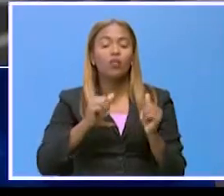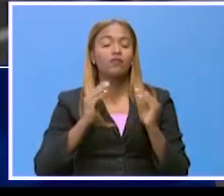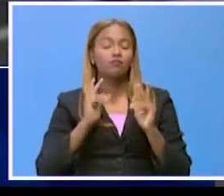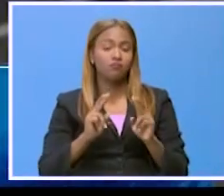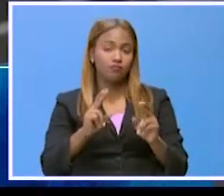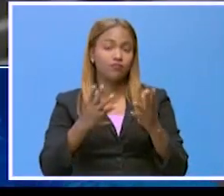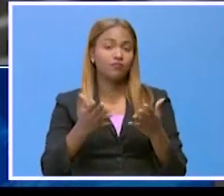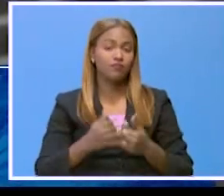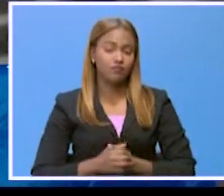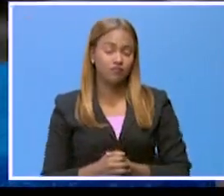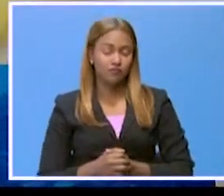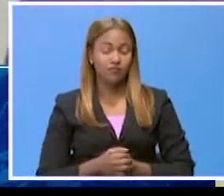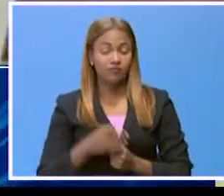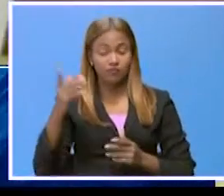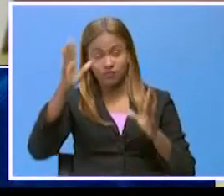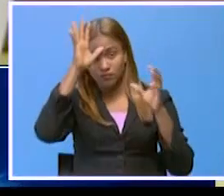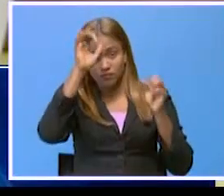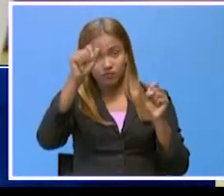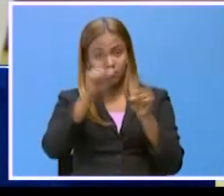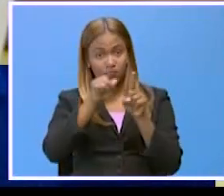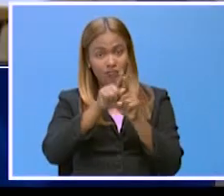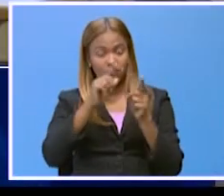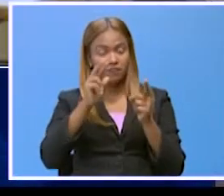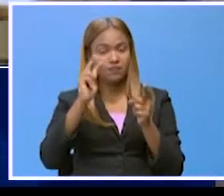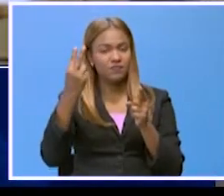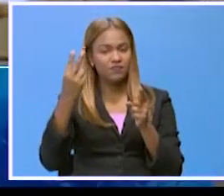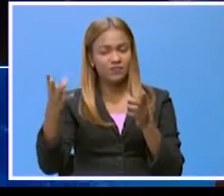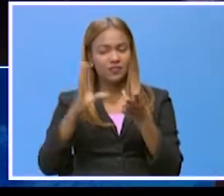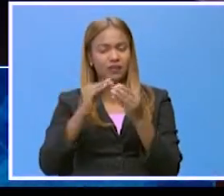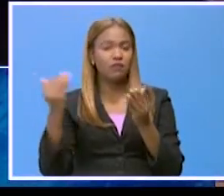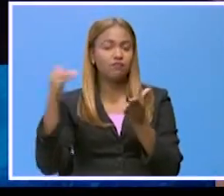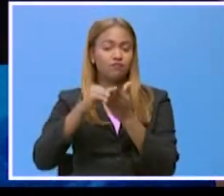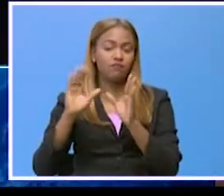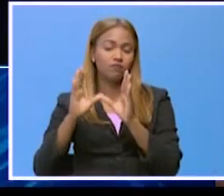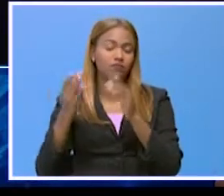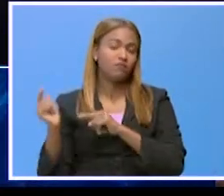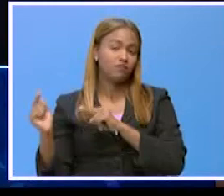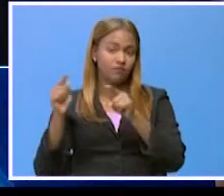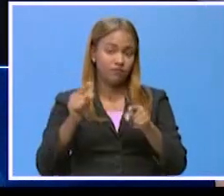la vicemandataria también se refirió al retorno a las clases